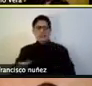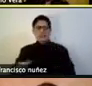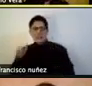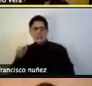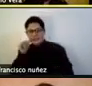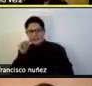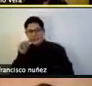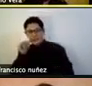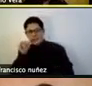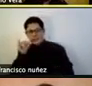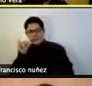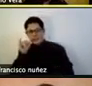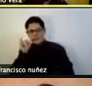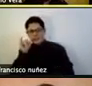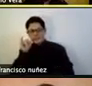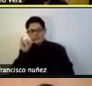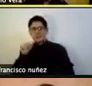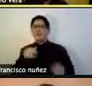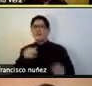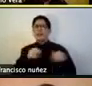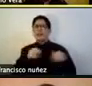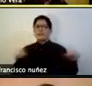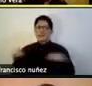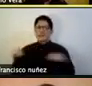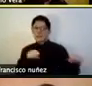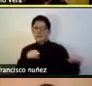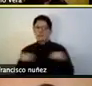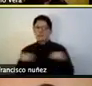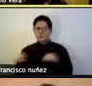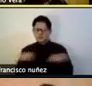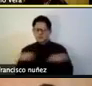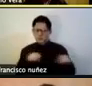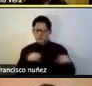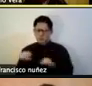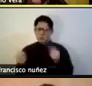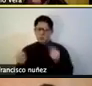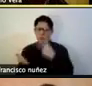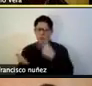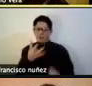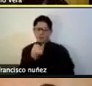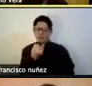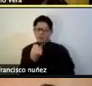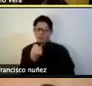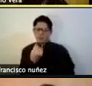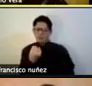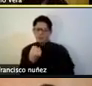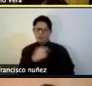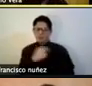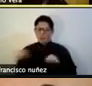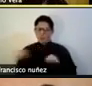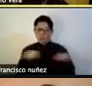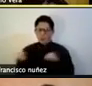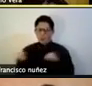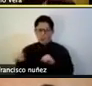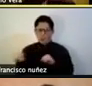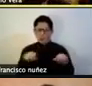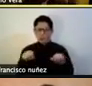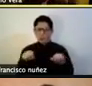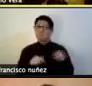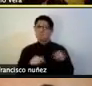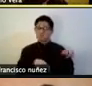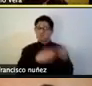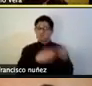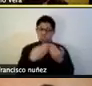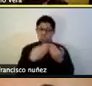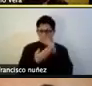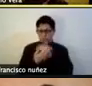sismo del 2014. Y bueno, y se hizo un estudio sísmico más o menos de la misma naturaleza. Ahora este